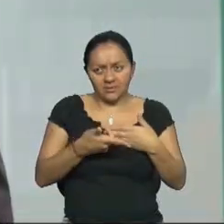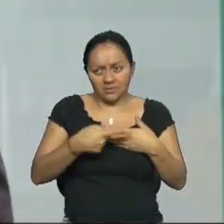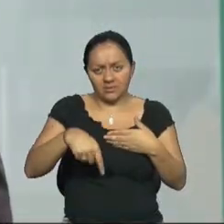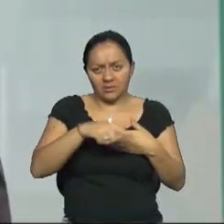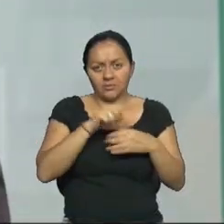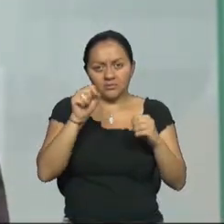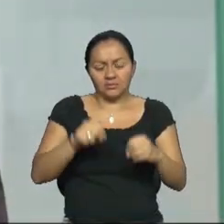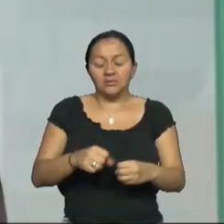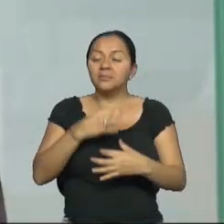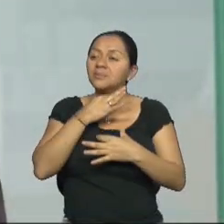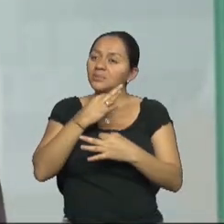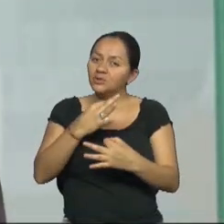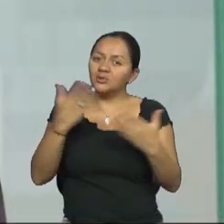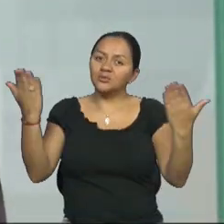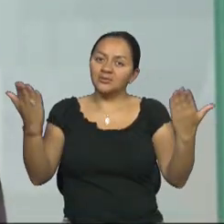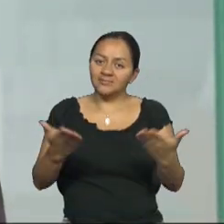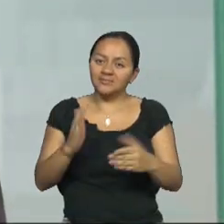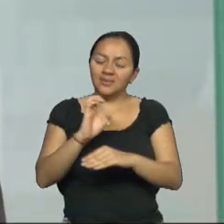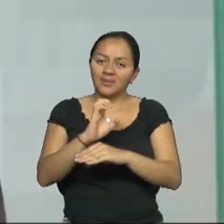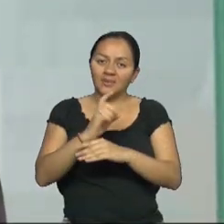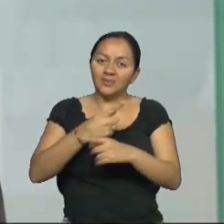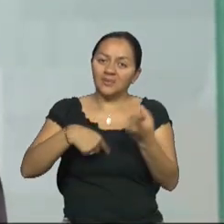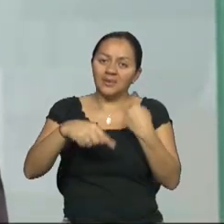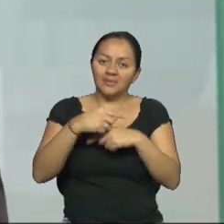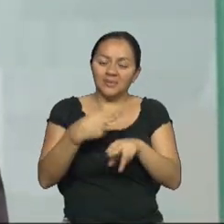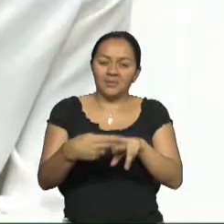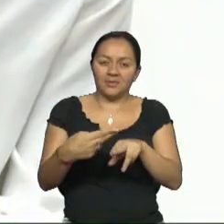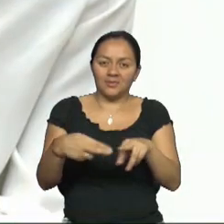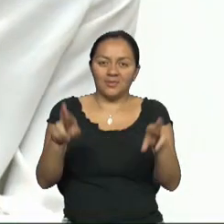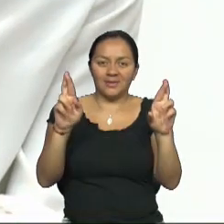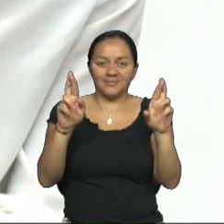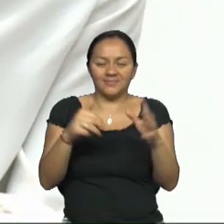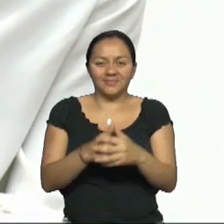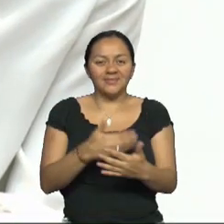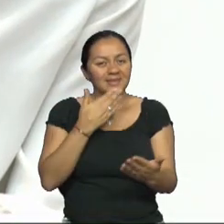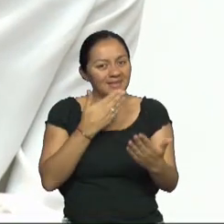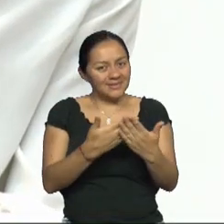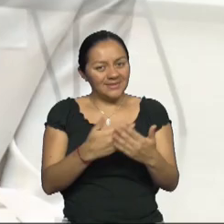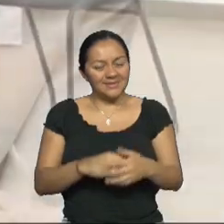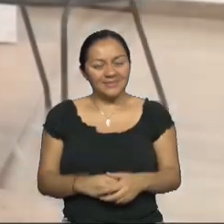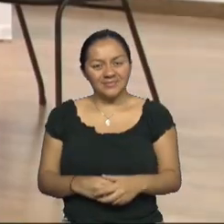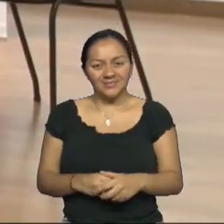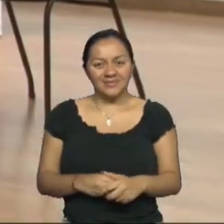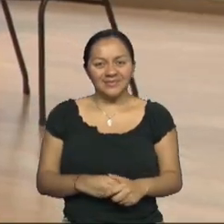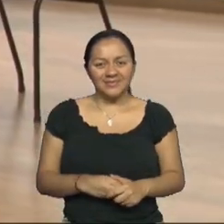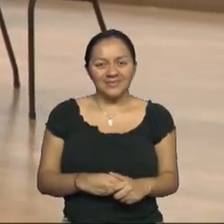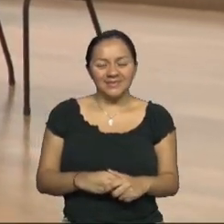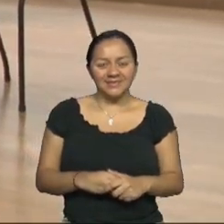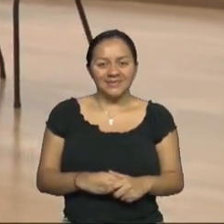gusto haberte tenido aquí en el Ecuador y que vuelvas muy pronto. Muchas gracias a ti. Gracias. Seguimos.